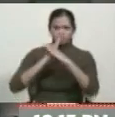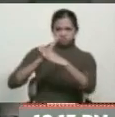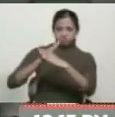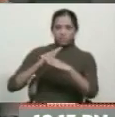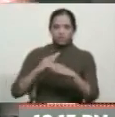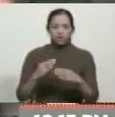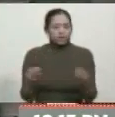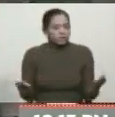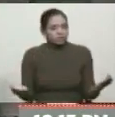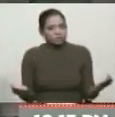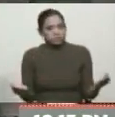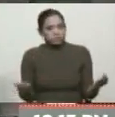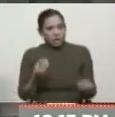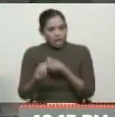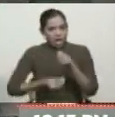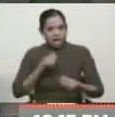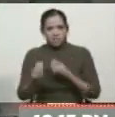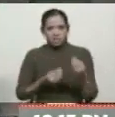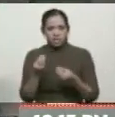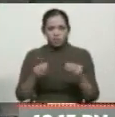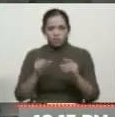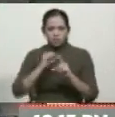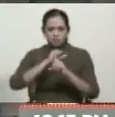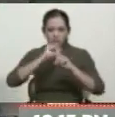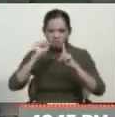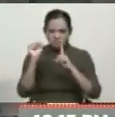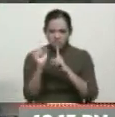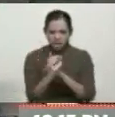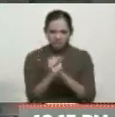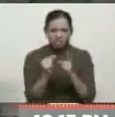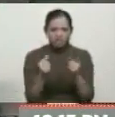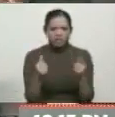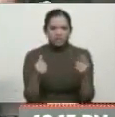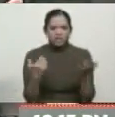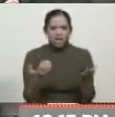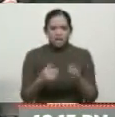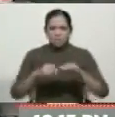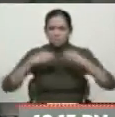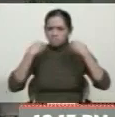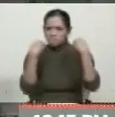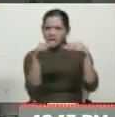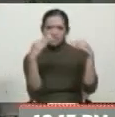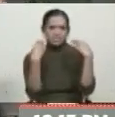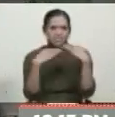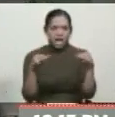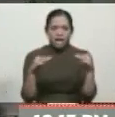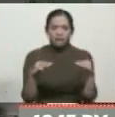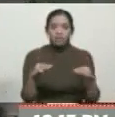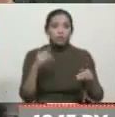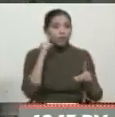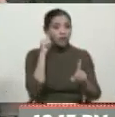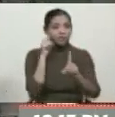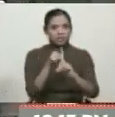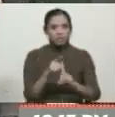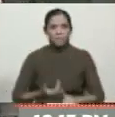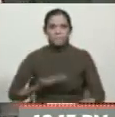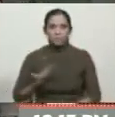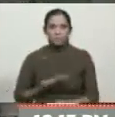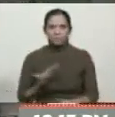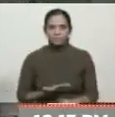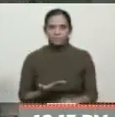para tratar de crear una atmósfera de mensaje cuyo objetivo fundamental